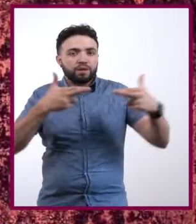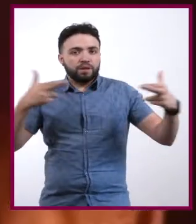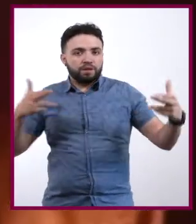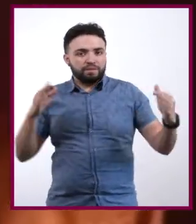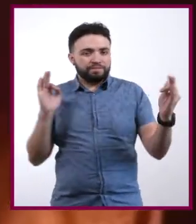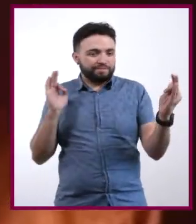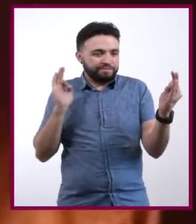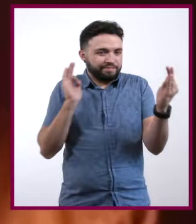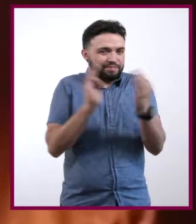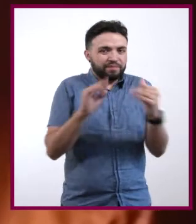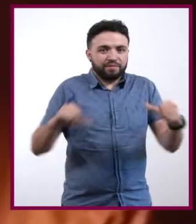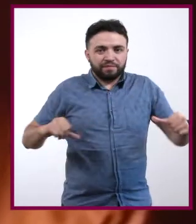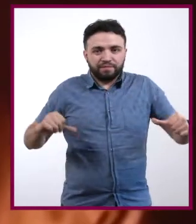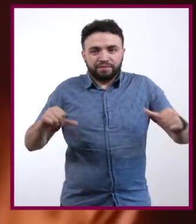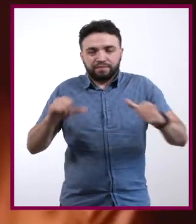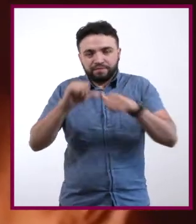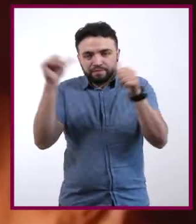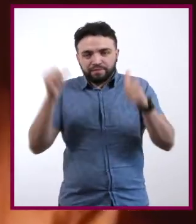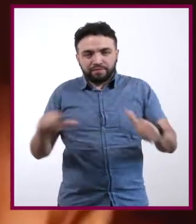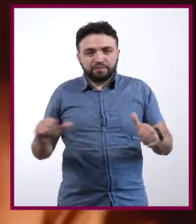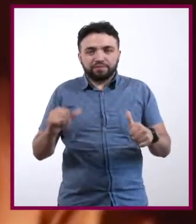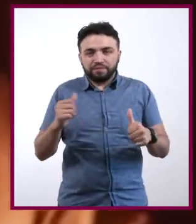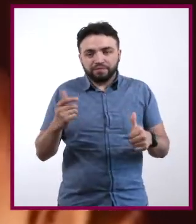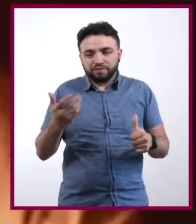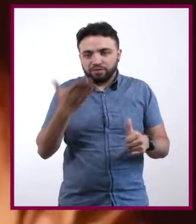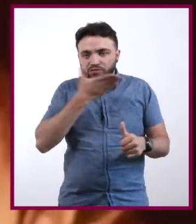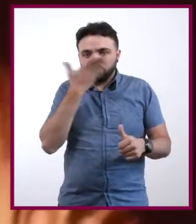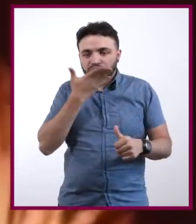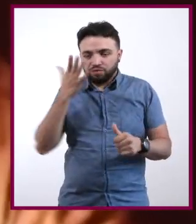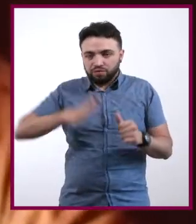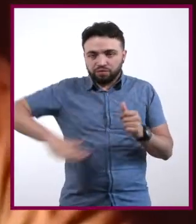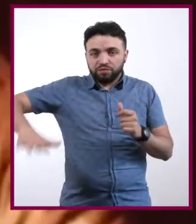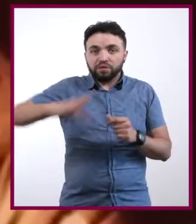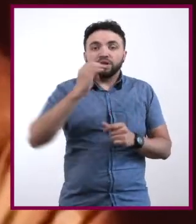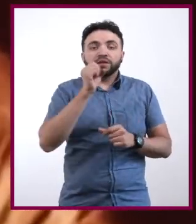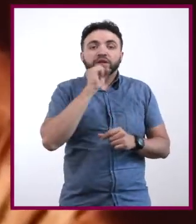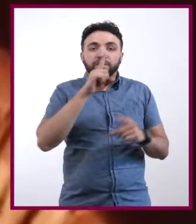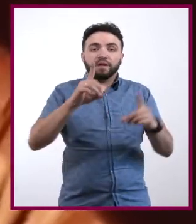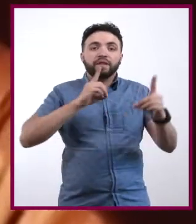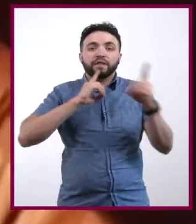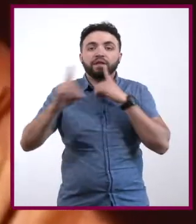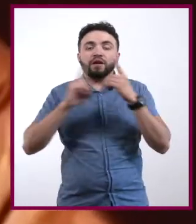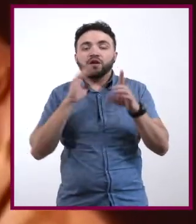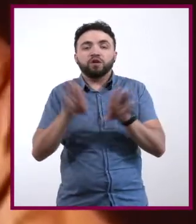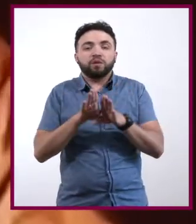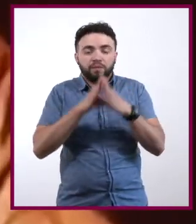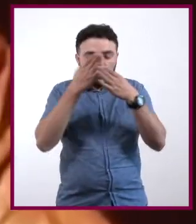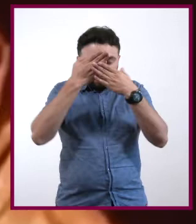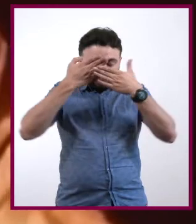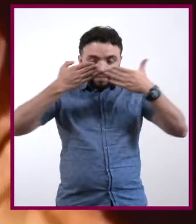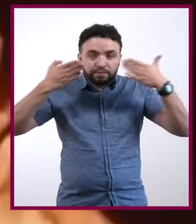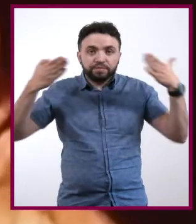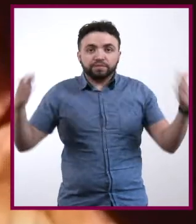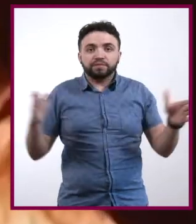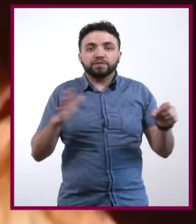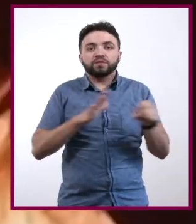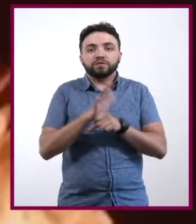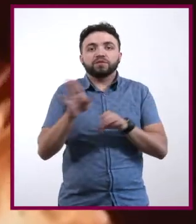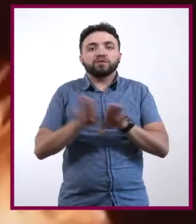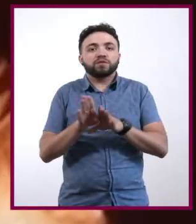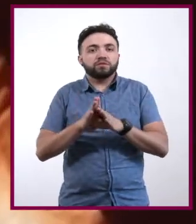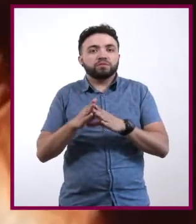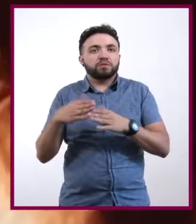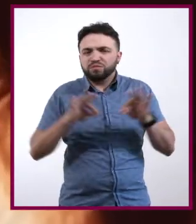muy directa con el arte popular, con el arte prehispánico, y un diálogo muy directo y muy abierto con las